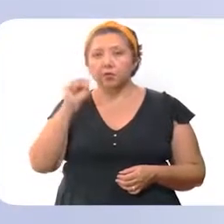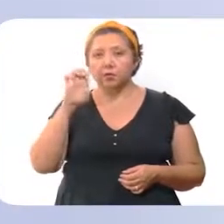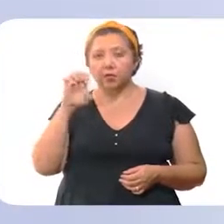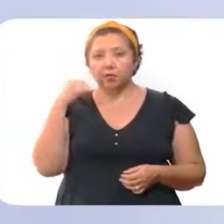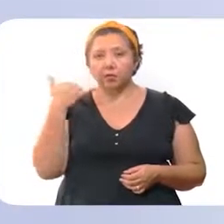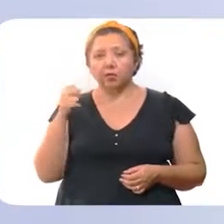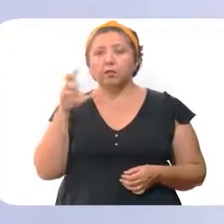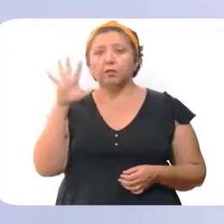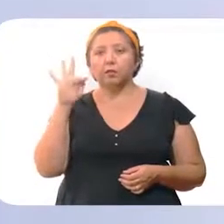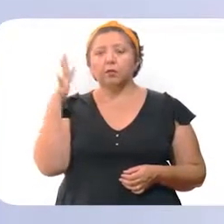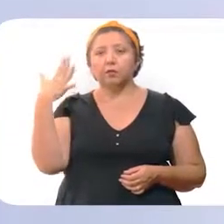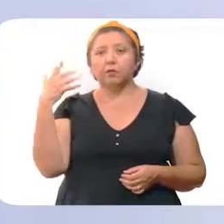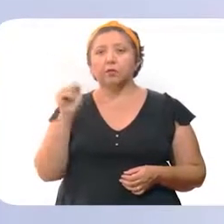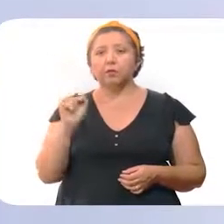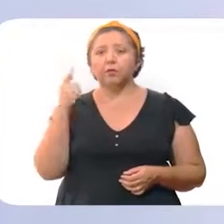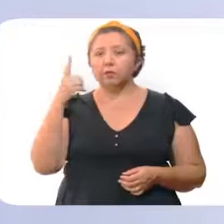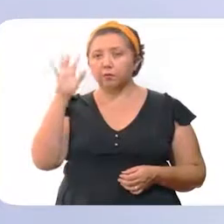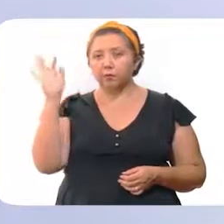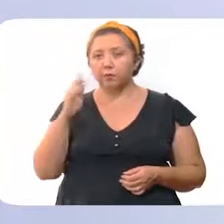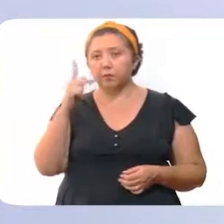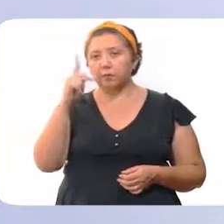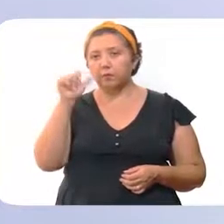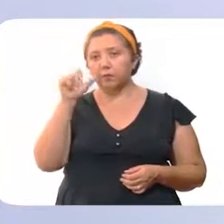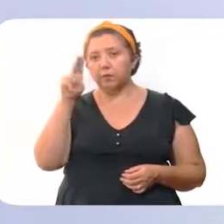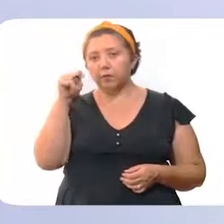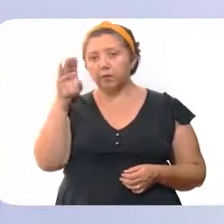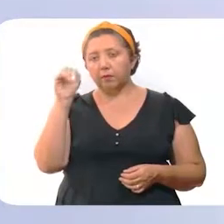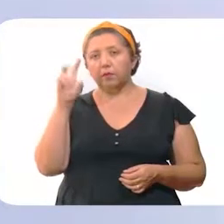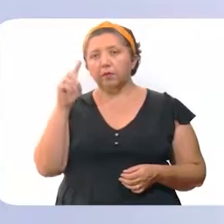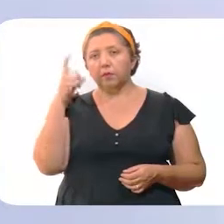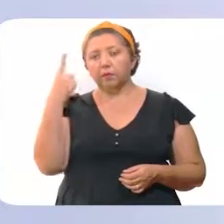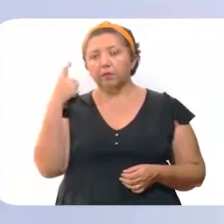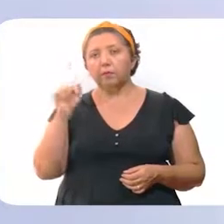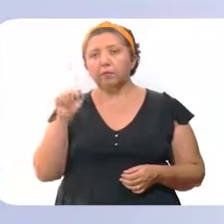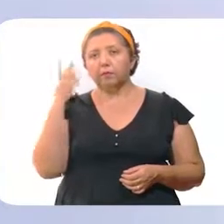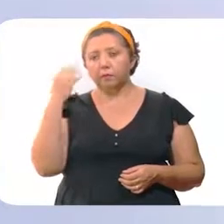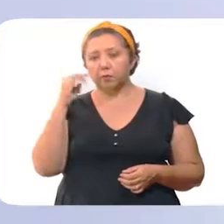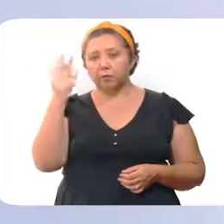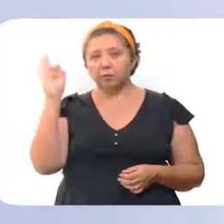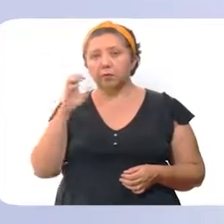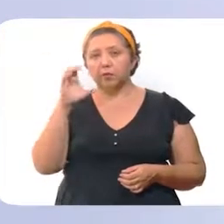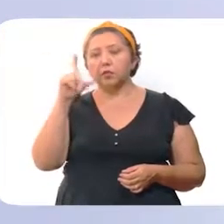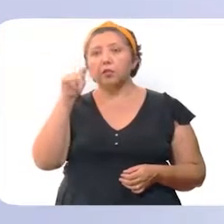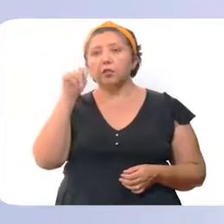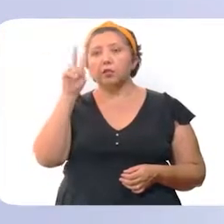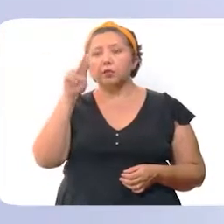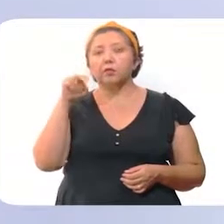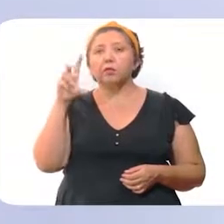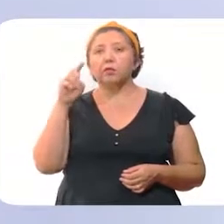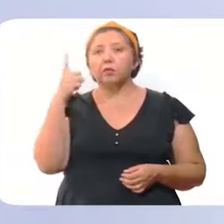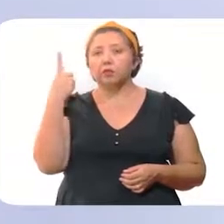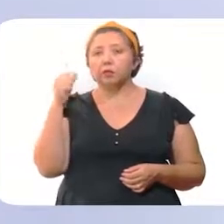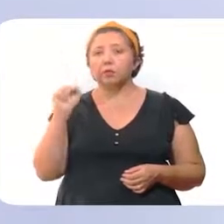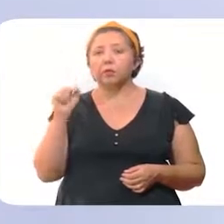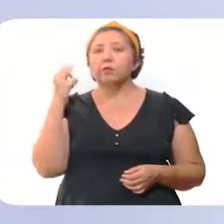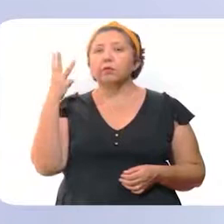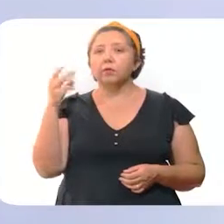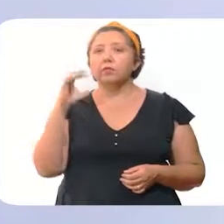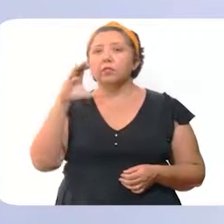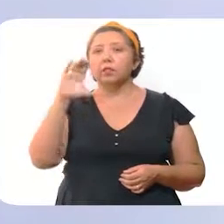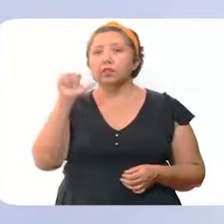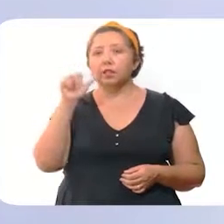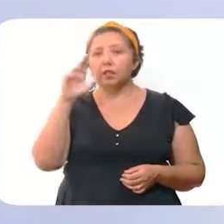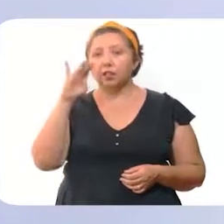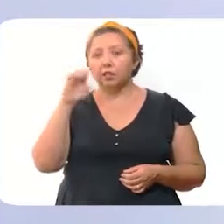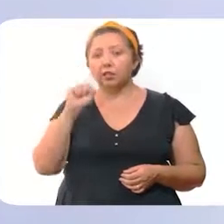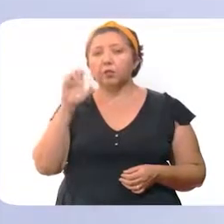Selle 45.1%, Panabá 31.9%, Celestún 31.3%,